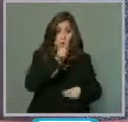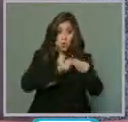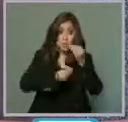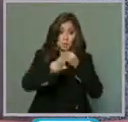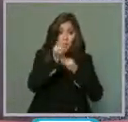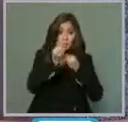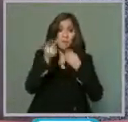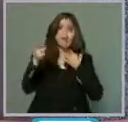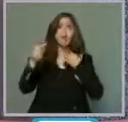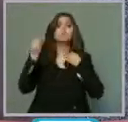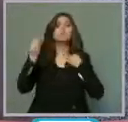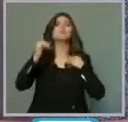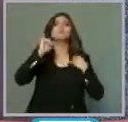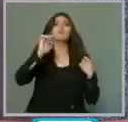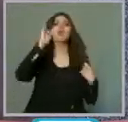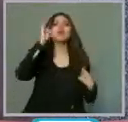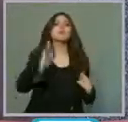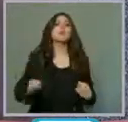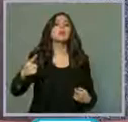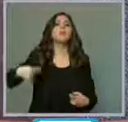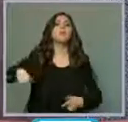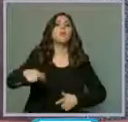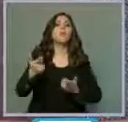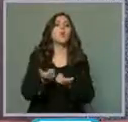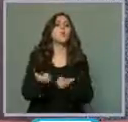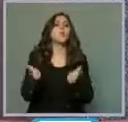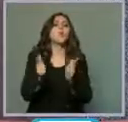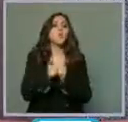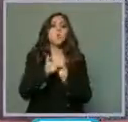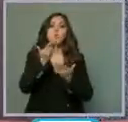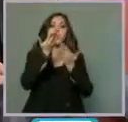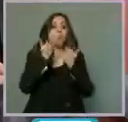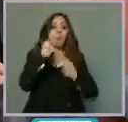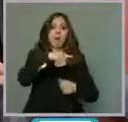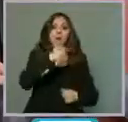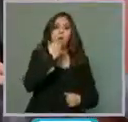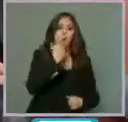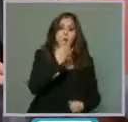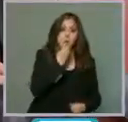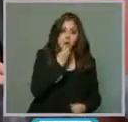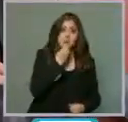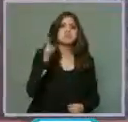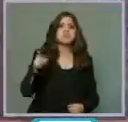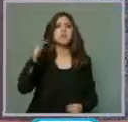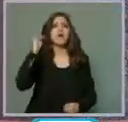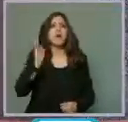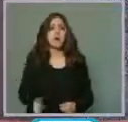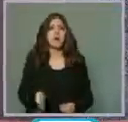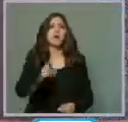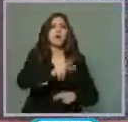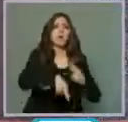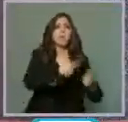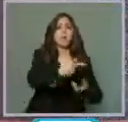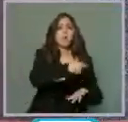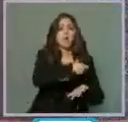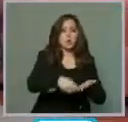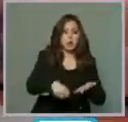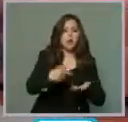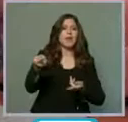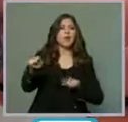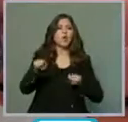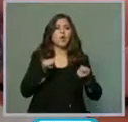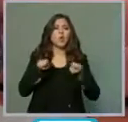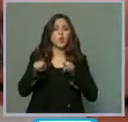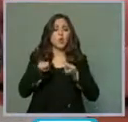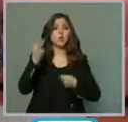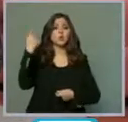mucha aceptación por miembros que no pertenecen a la comunidad judía. Justamente por estos controles, por ejemplo, el sacrificio de los animales